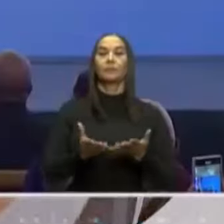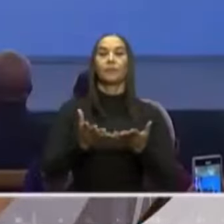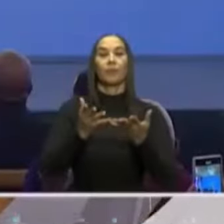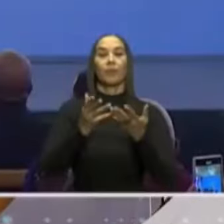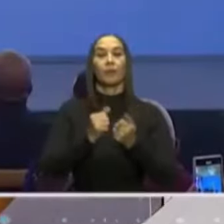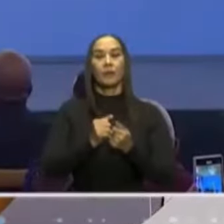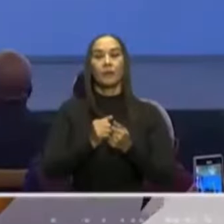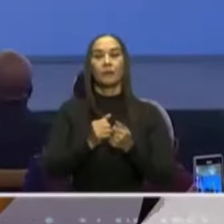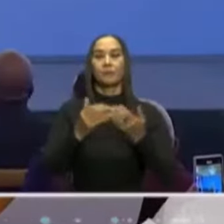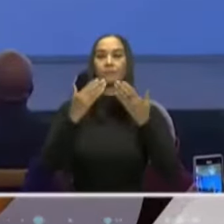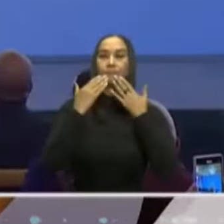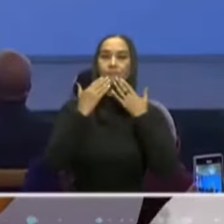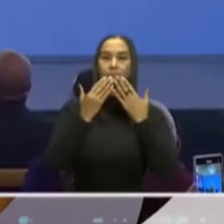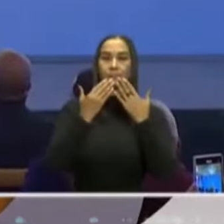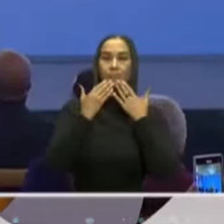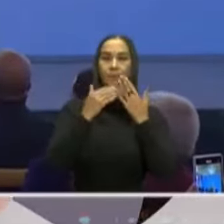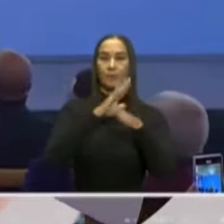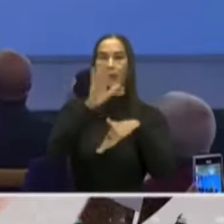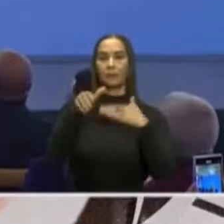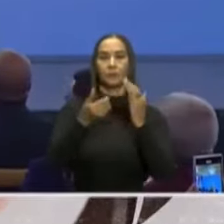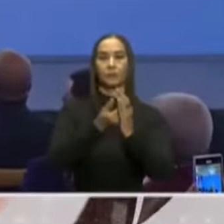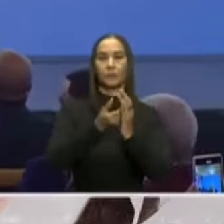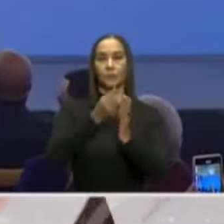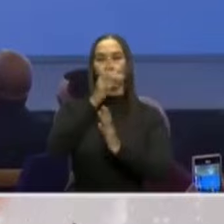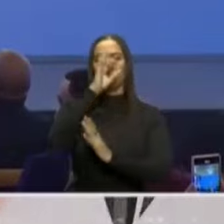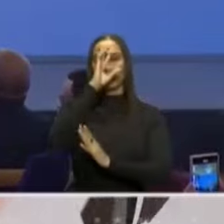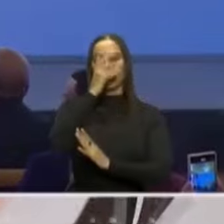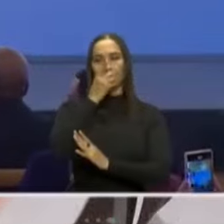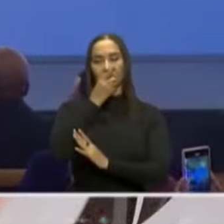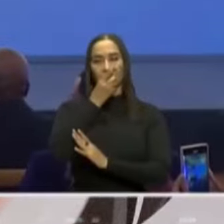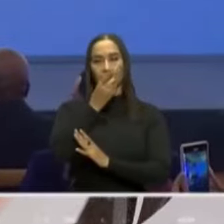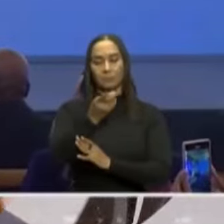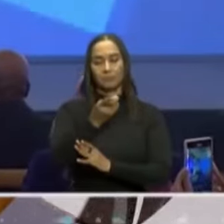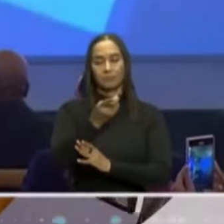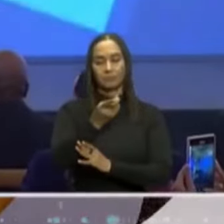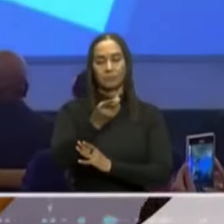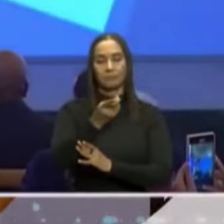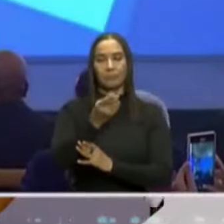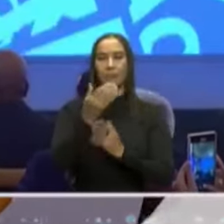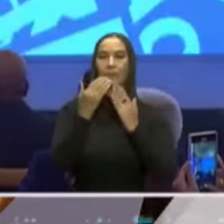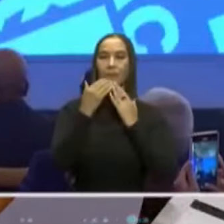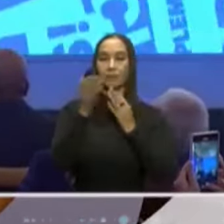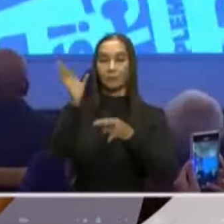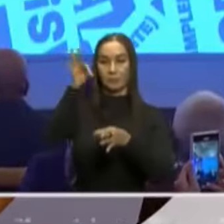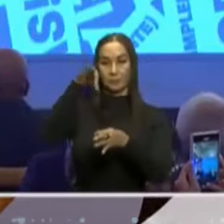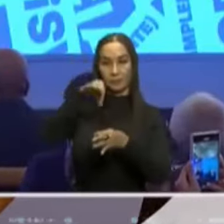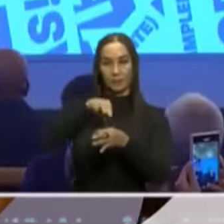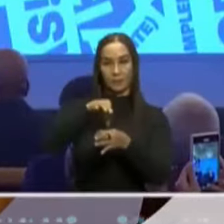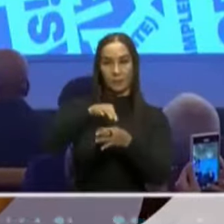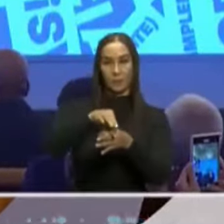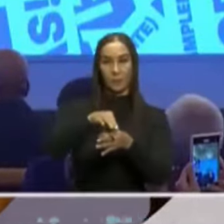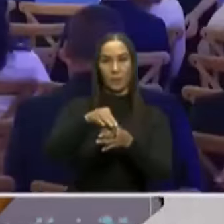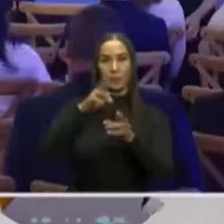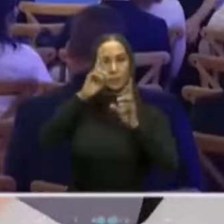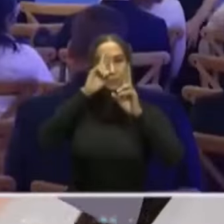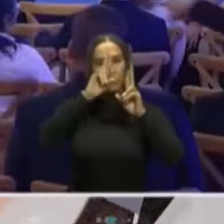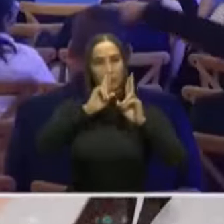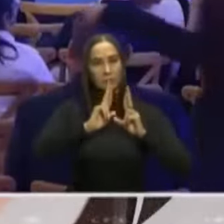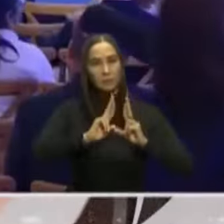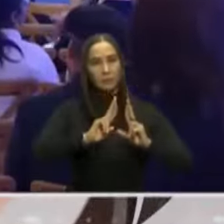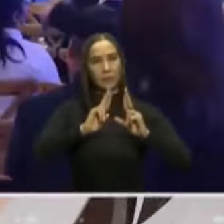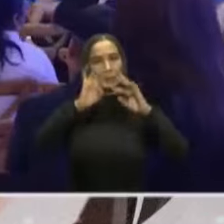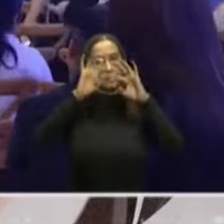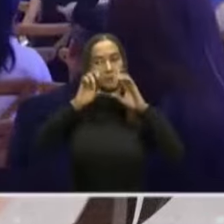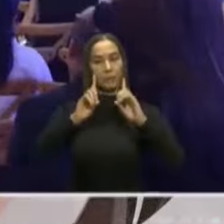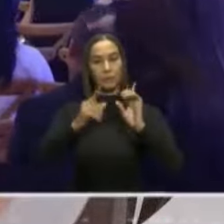iguales de nosotros y la figura presidencial incluye también abarca la familia pero aquí como todo se critica y siempre gente